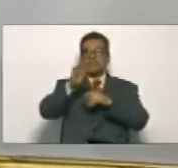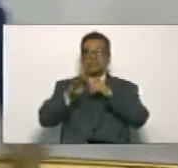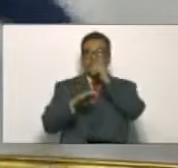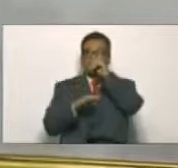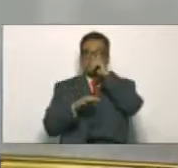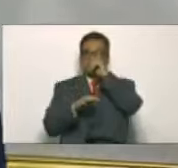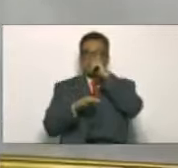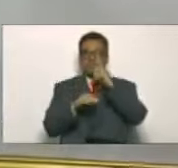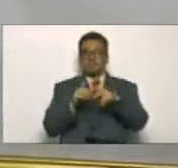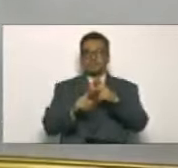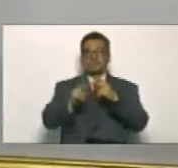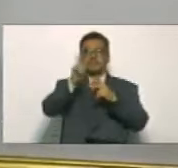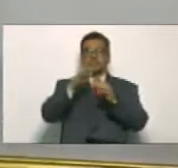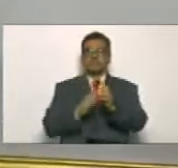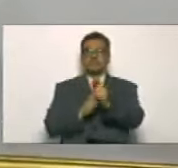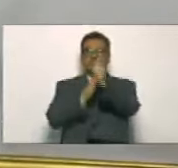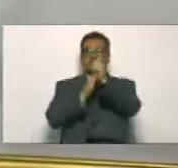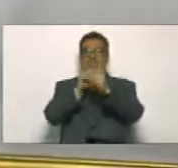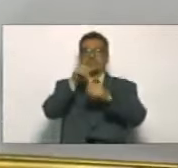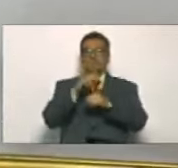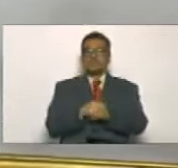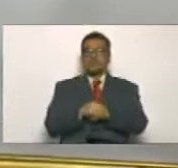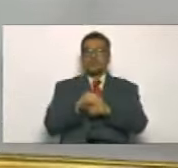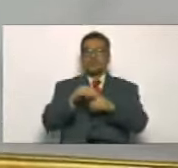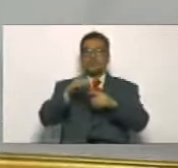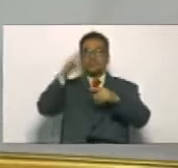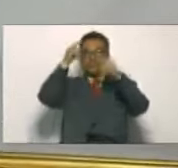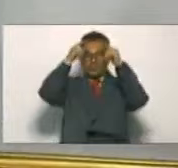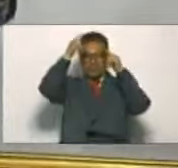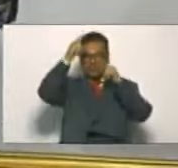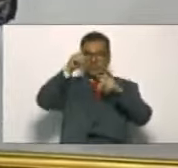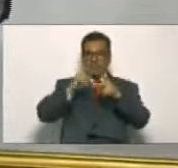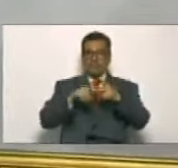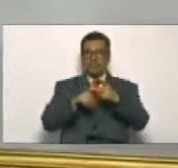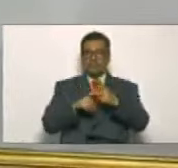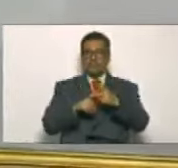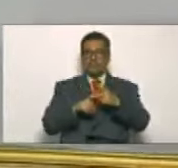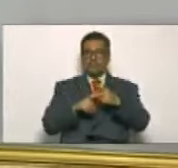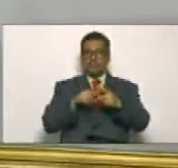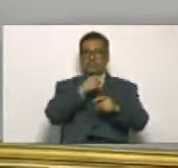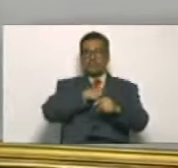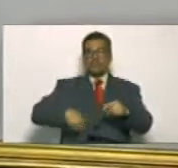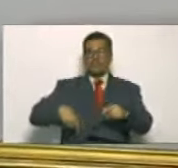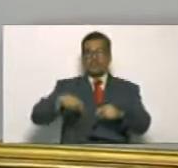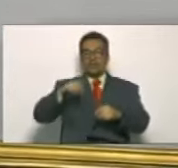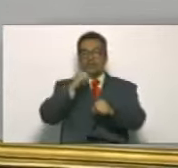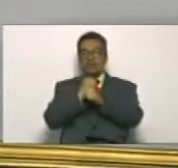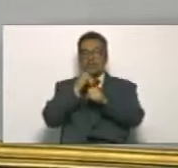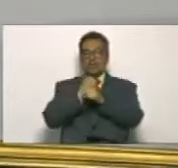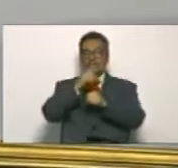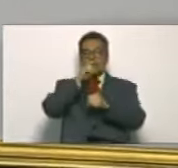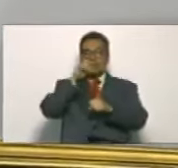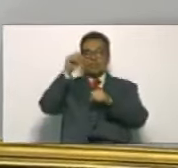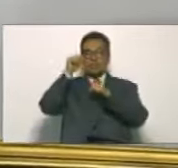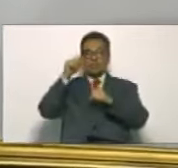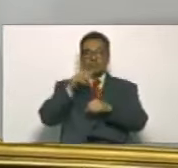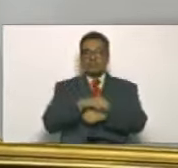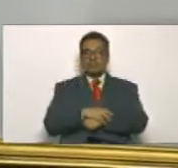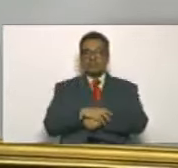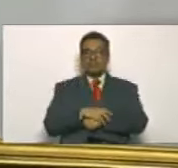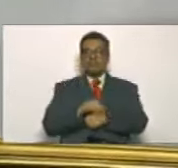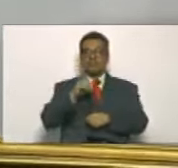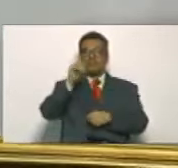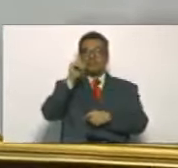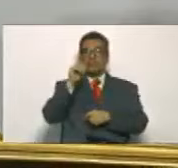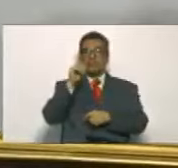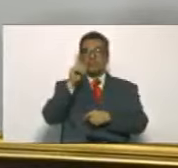...2013-2024... ...dos líderes... ...el comandante Hugo Chávez... ...y el presidente obrero... ...Nicolás Maduro Moro...